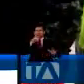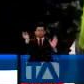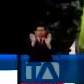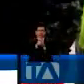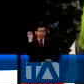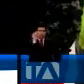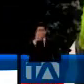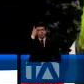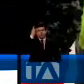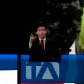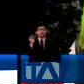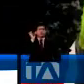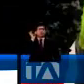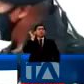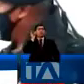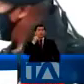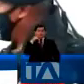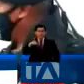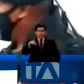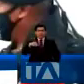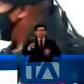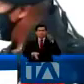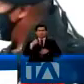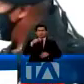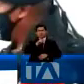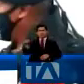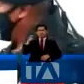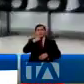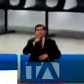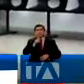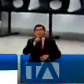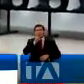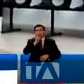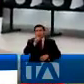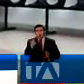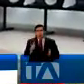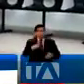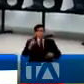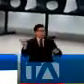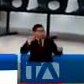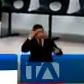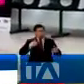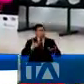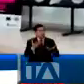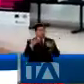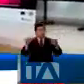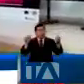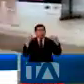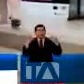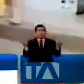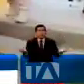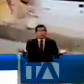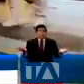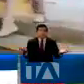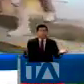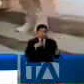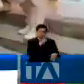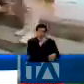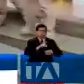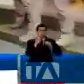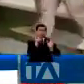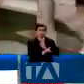su traslado a la cárcel de La Tacunga y no a la penitenciaría del Litoral, y a la amenaza de muerte que días atrás recibió el juez que aceptó y dio paso a